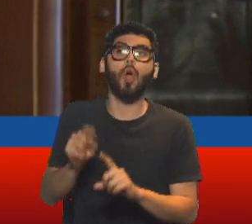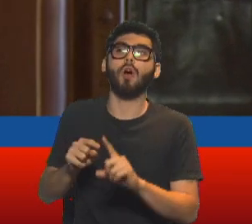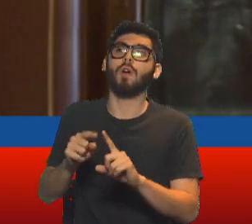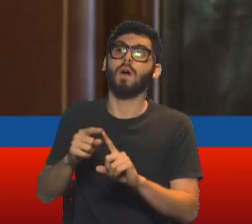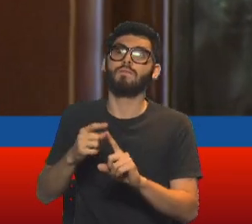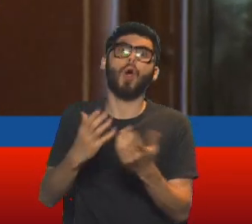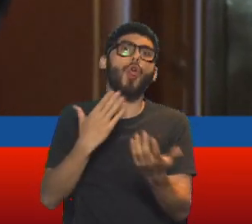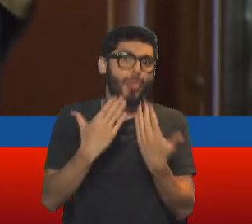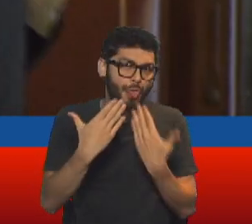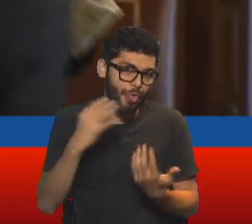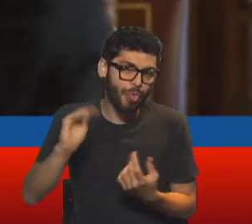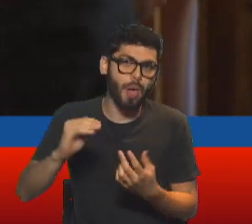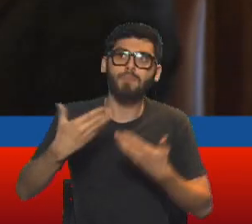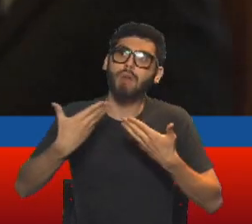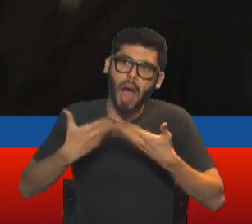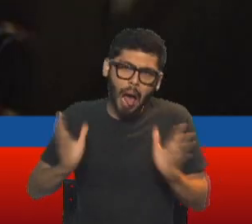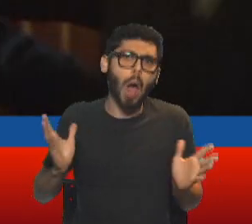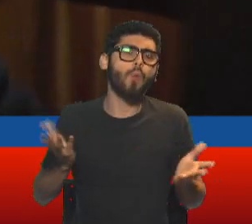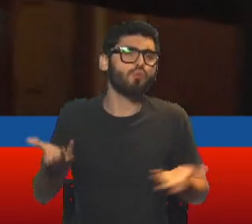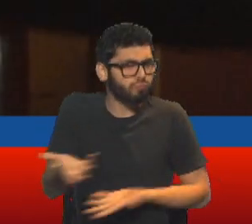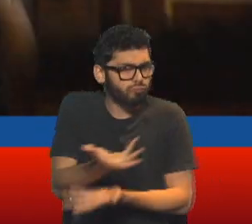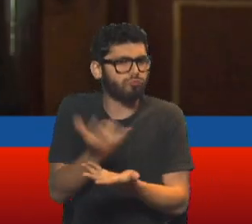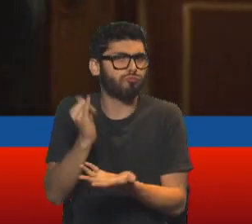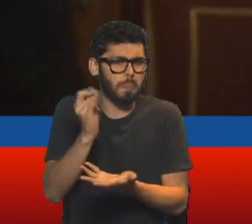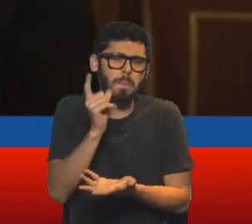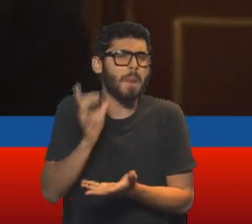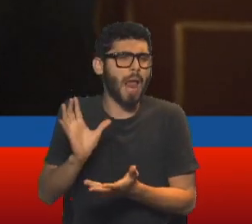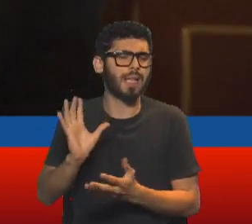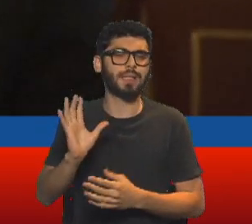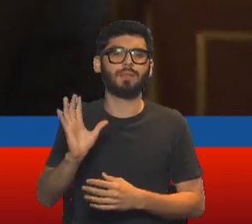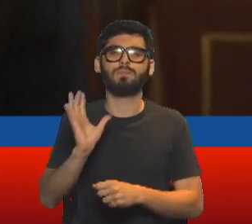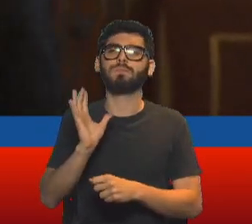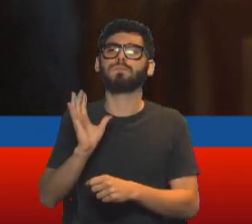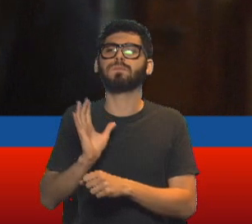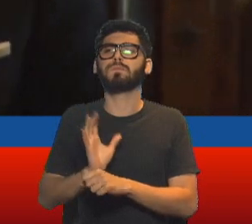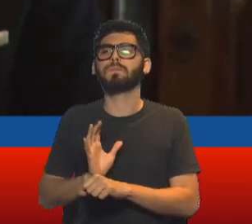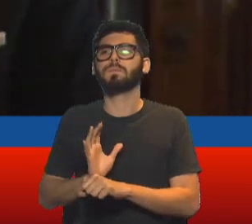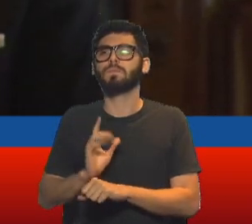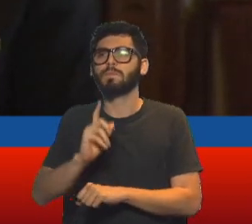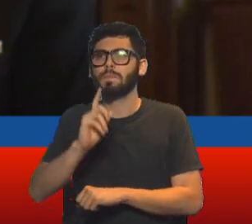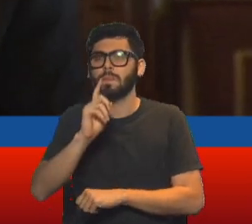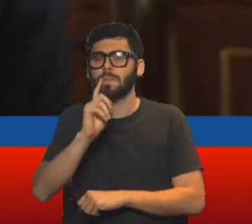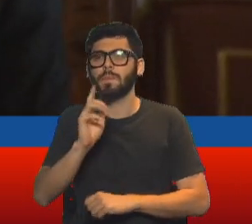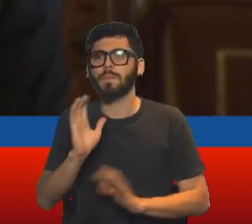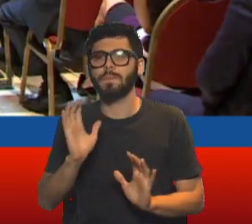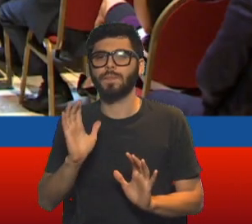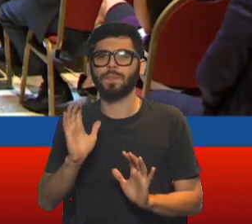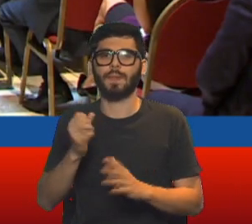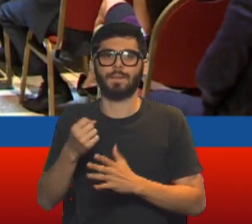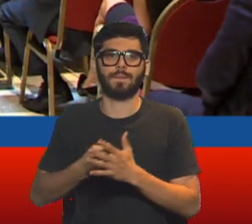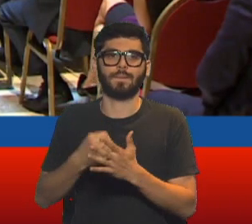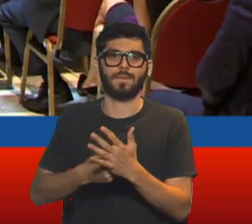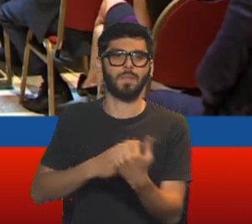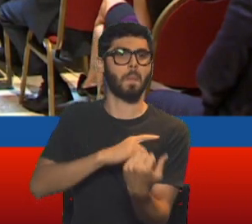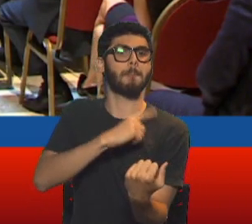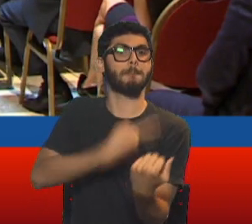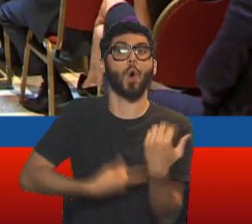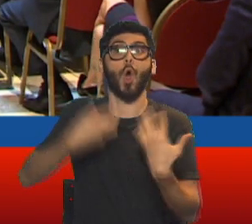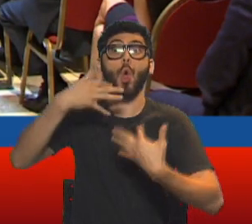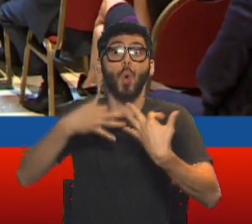palabra para controlar las decisiones que se tomen a través de los representantes del pueblo o de las mayorías representadas en